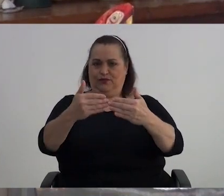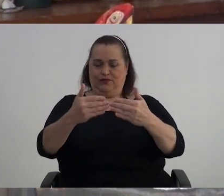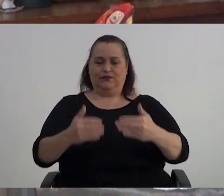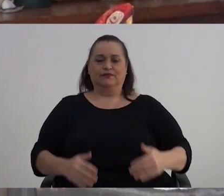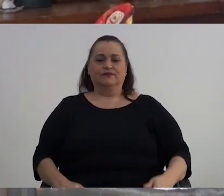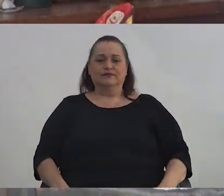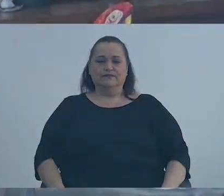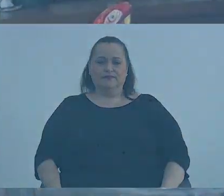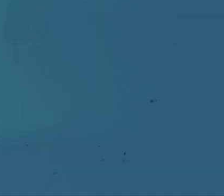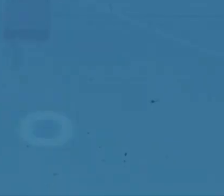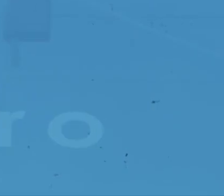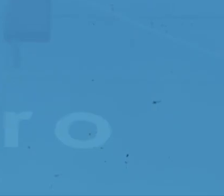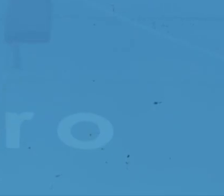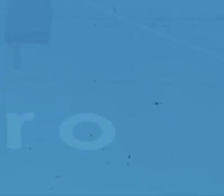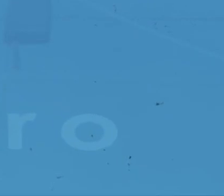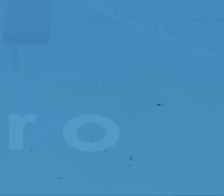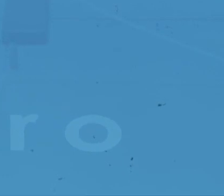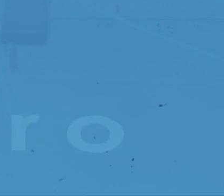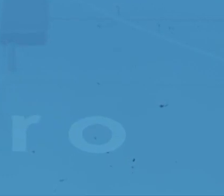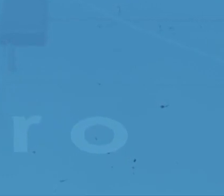somos El motor Del mundo